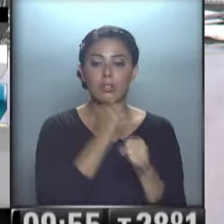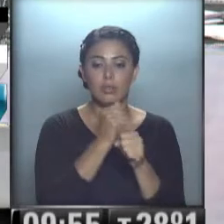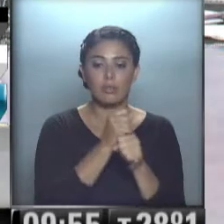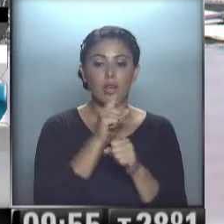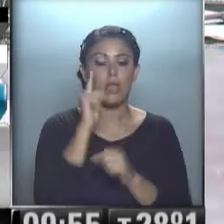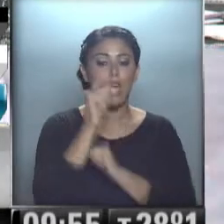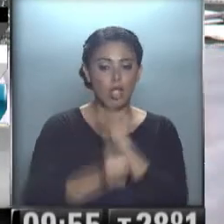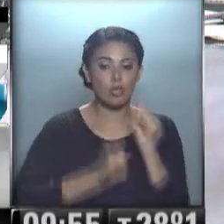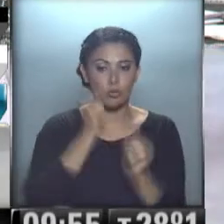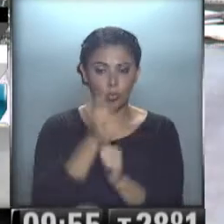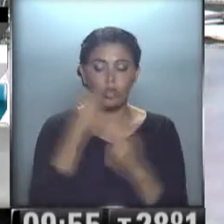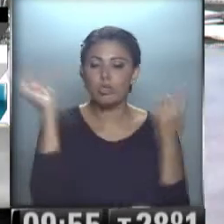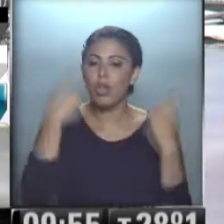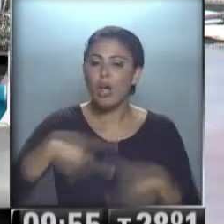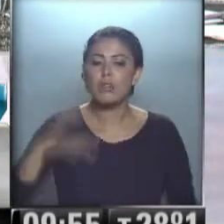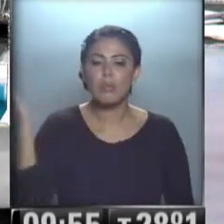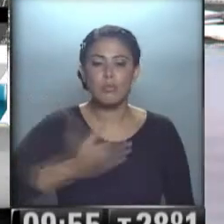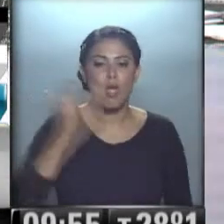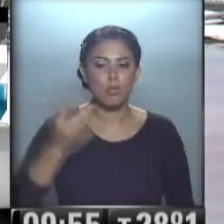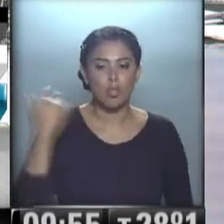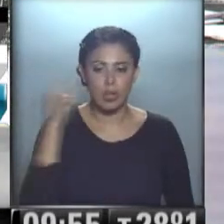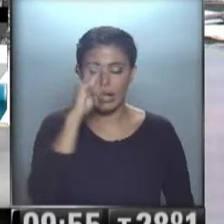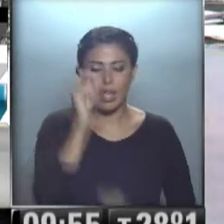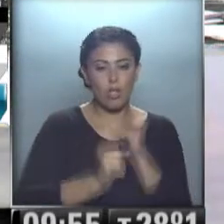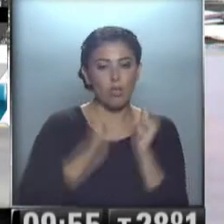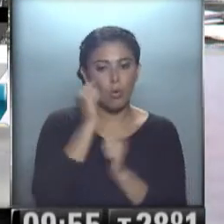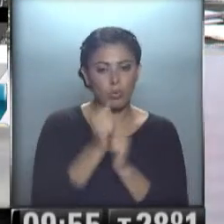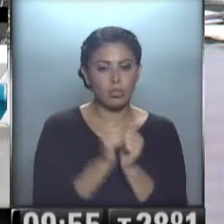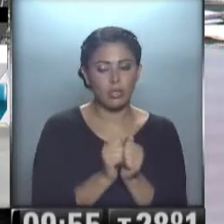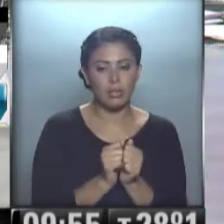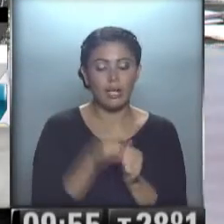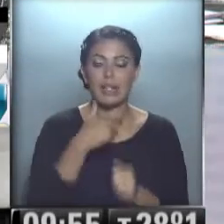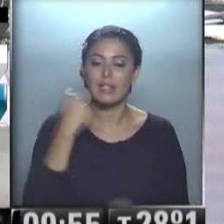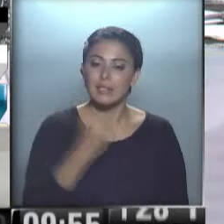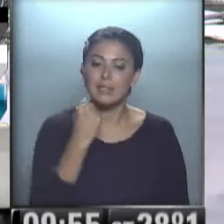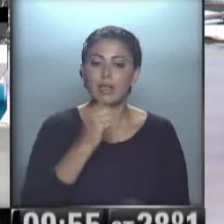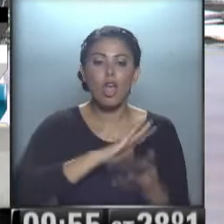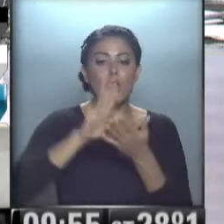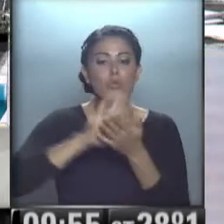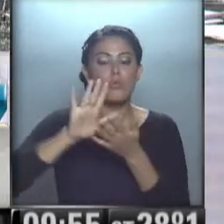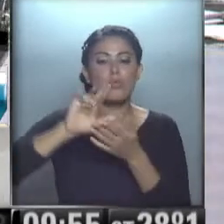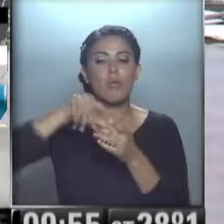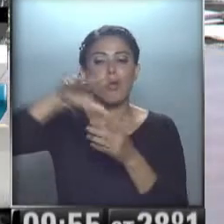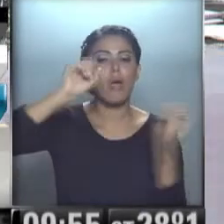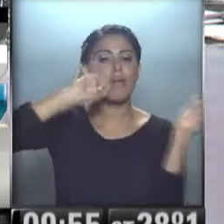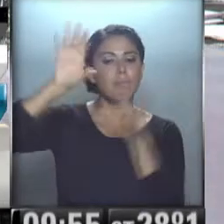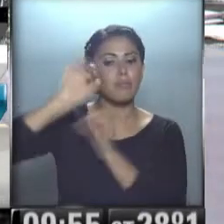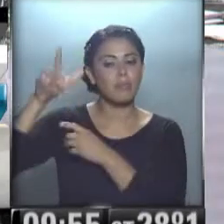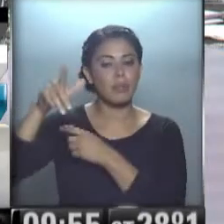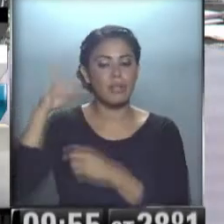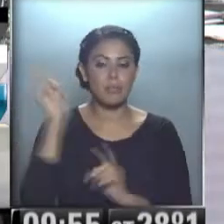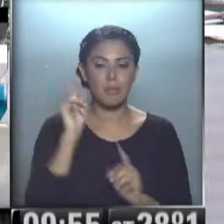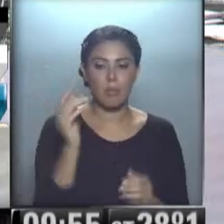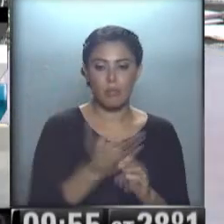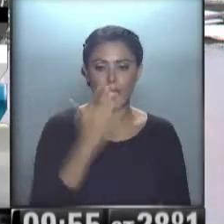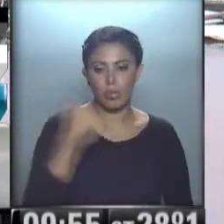industrial es decir todo lo que es la producción industrial que se busca lograr nuevos mercados para esta producción nacional